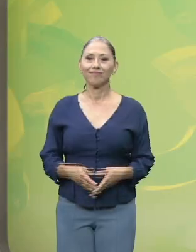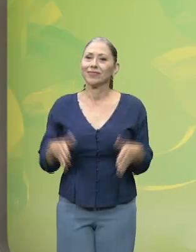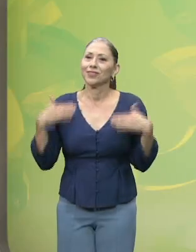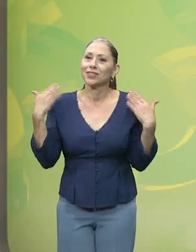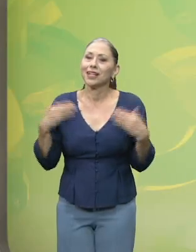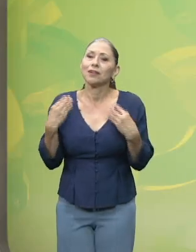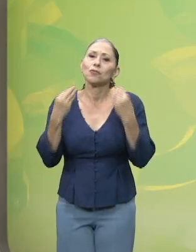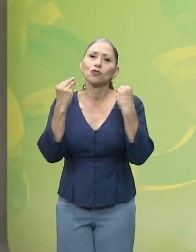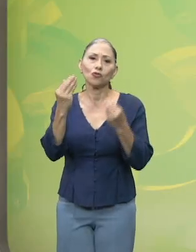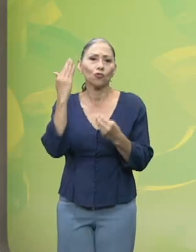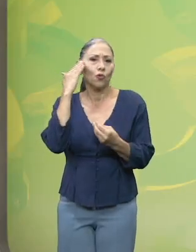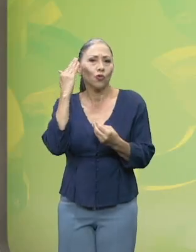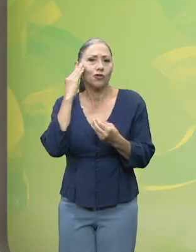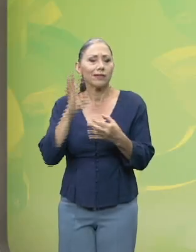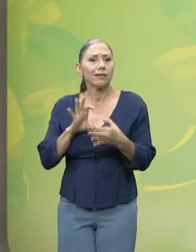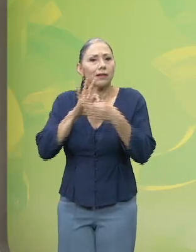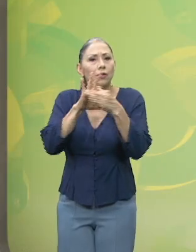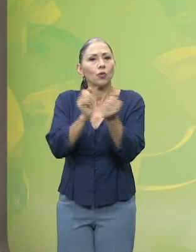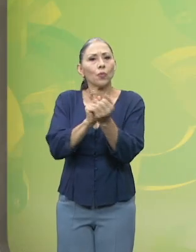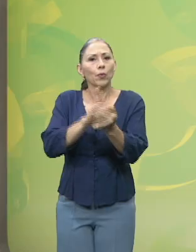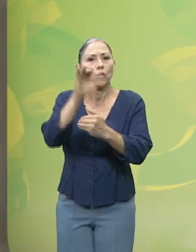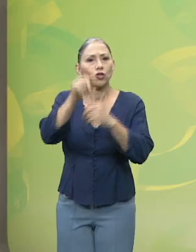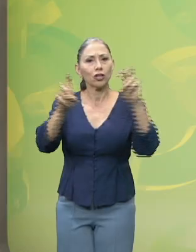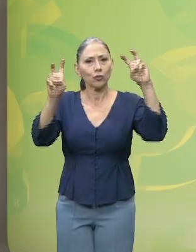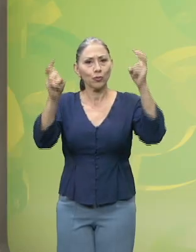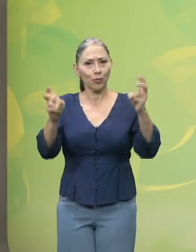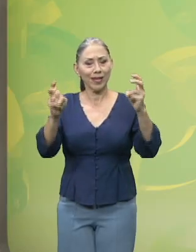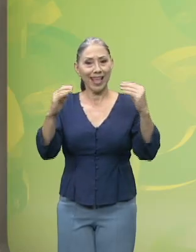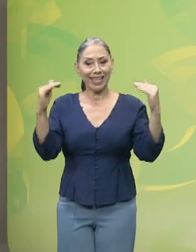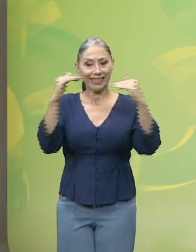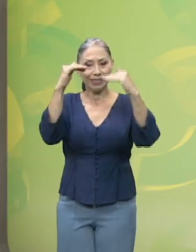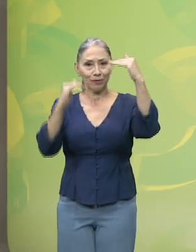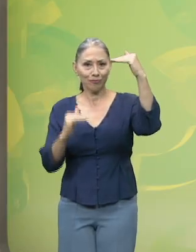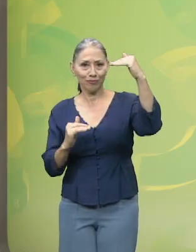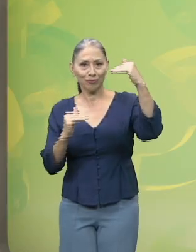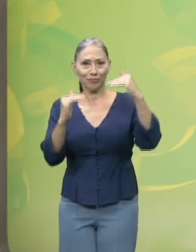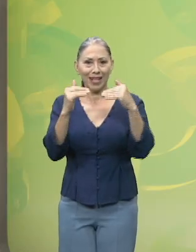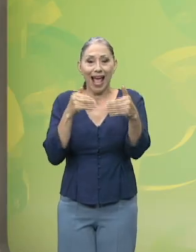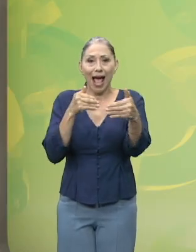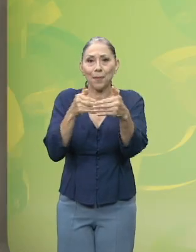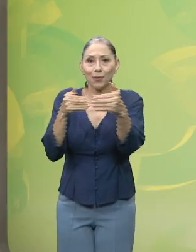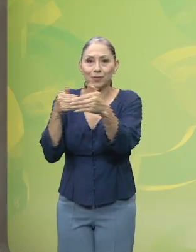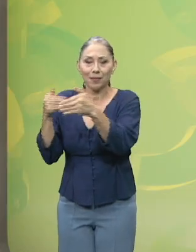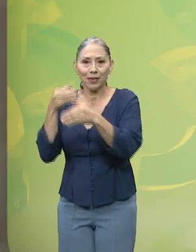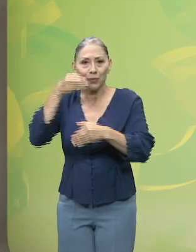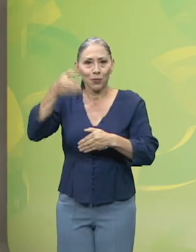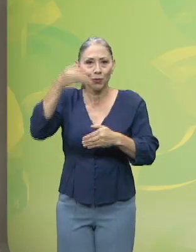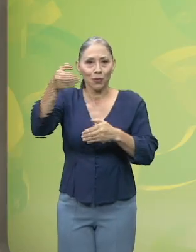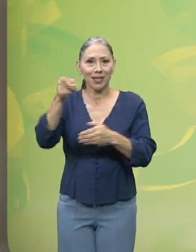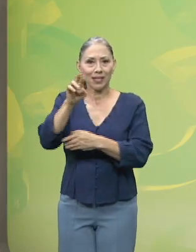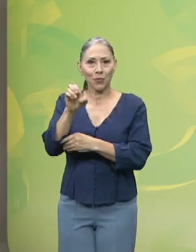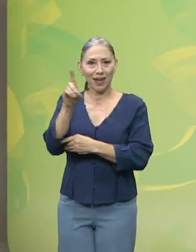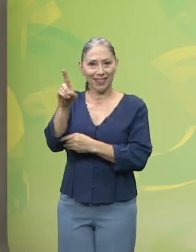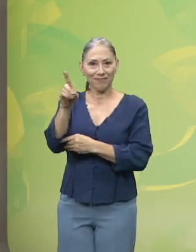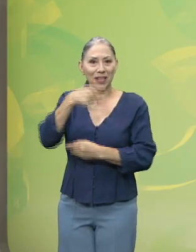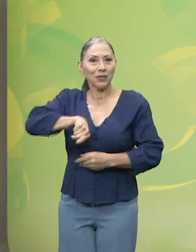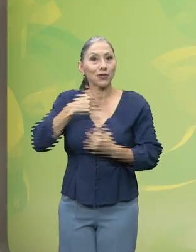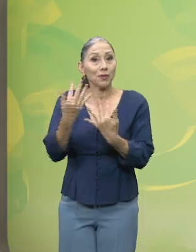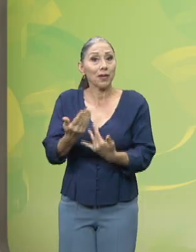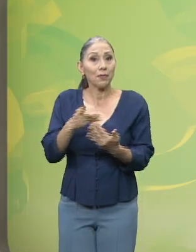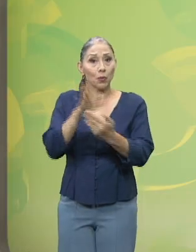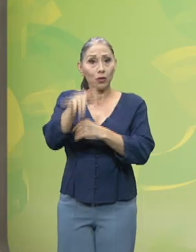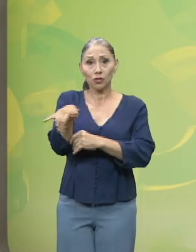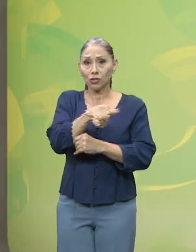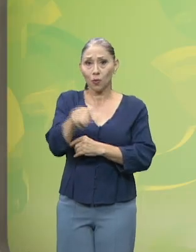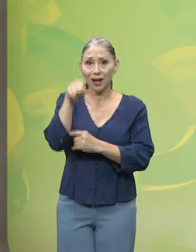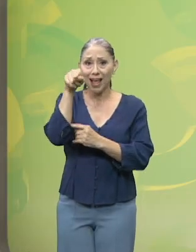Nos alegra mucho poder conocer sobre el proyecto Cerrando Brechas, Aproximando Culturas de la UNAT. Esperamos que proyectos